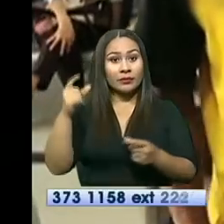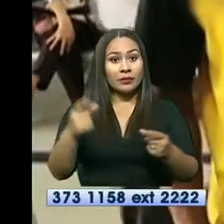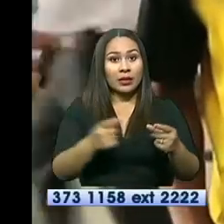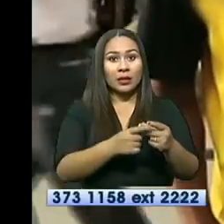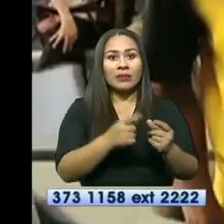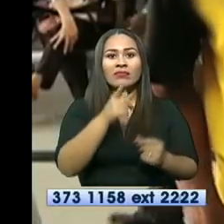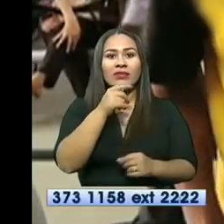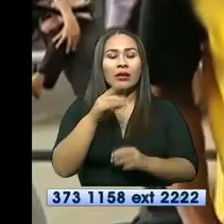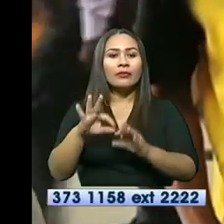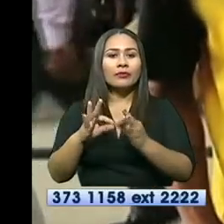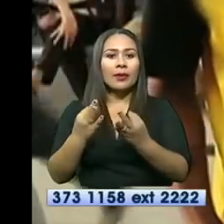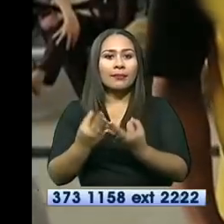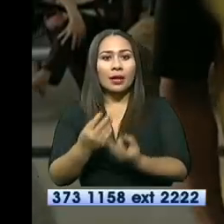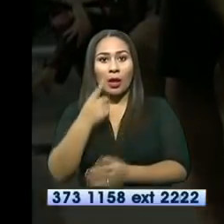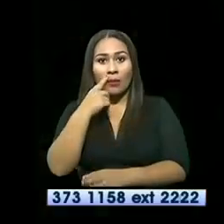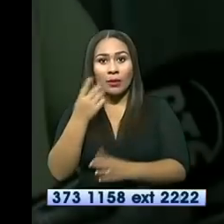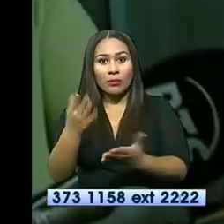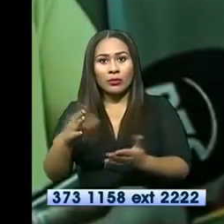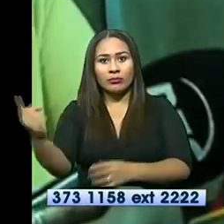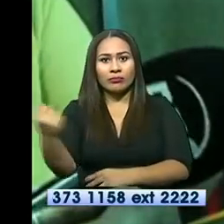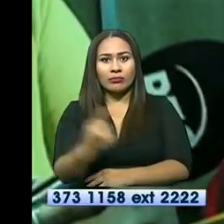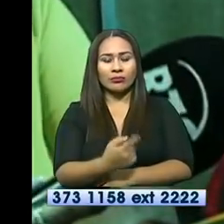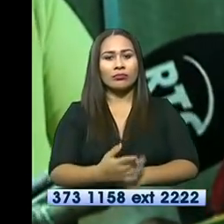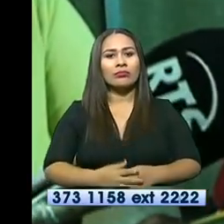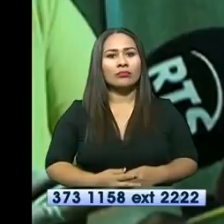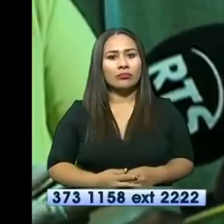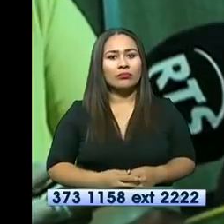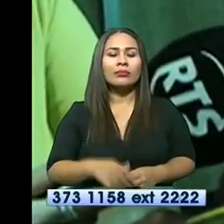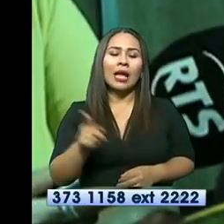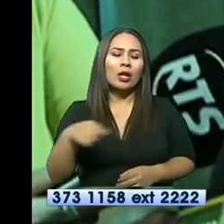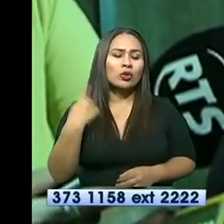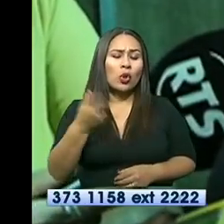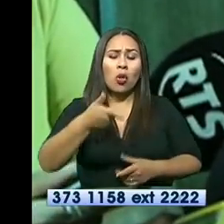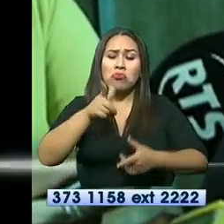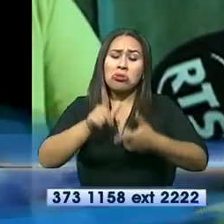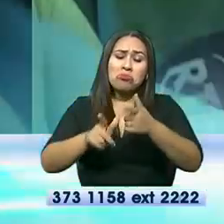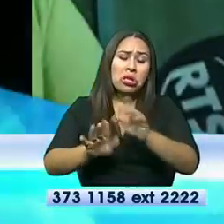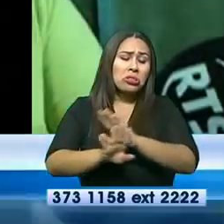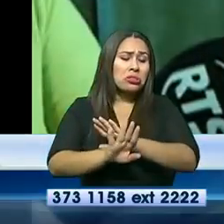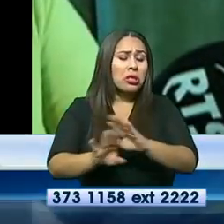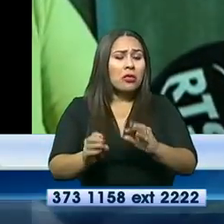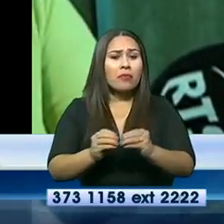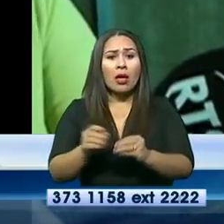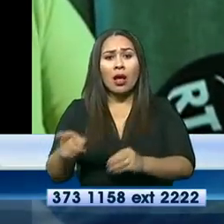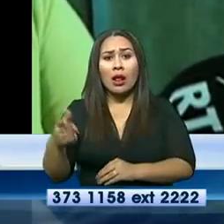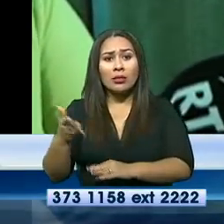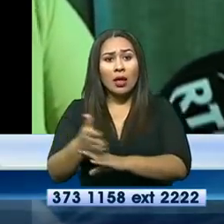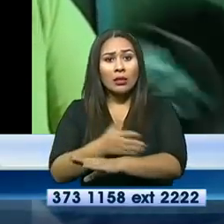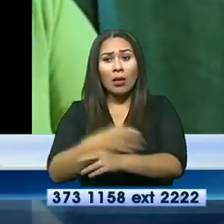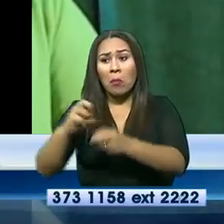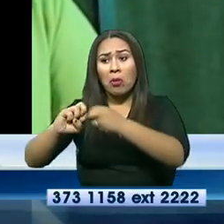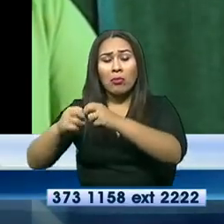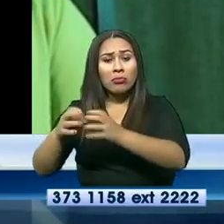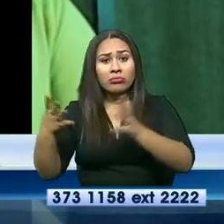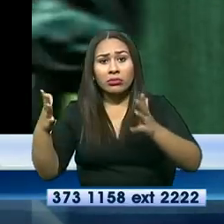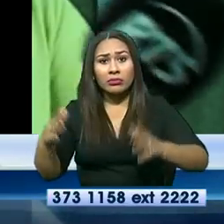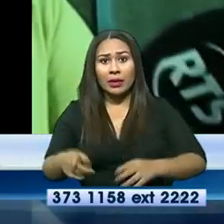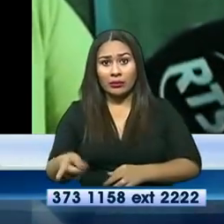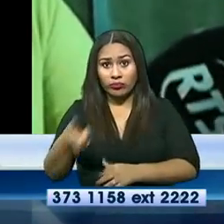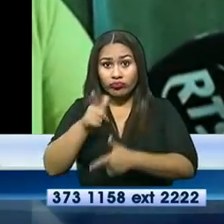acudieron los familiares del fallecido. Era alcohólico, nada más. Era de todo, es todo lo que le puedo decir. ¿Y ayer estaba